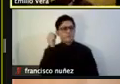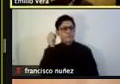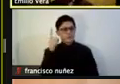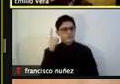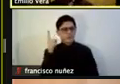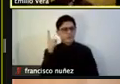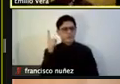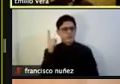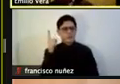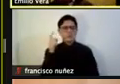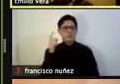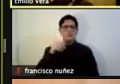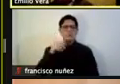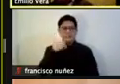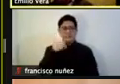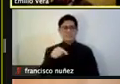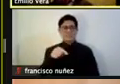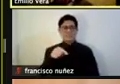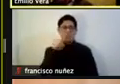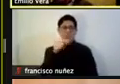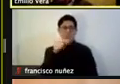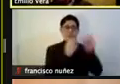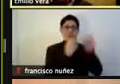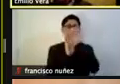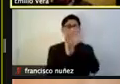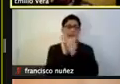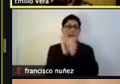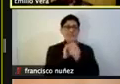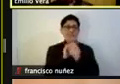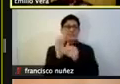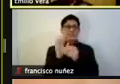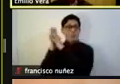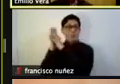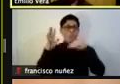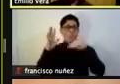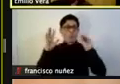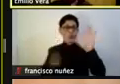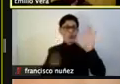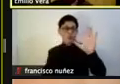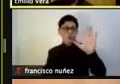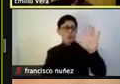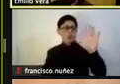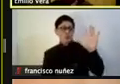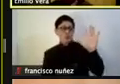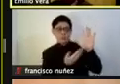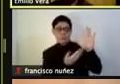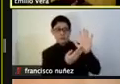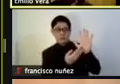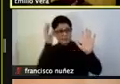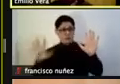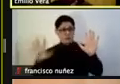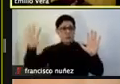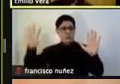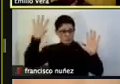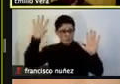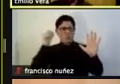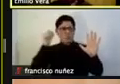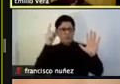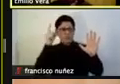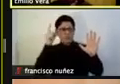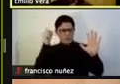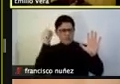un modelo teórico que interpreta muy bien los datos. Esto es una de